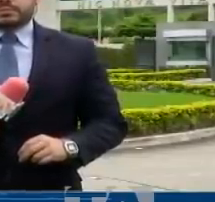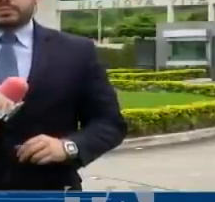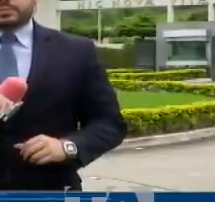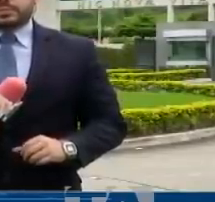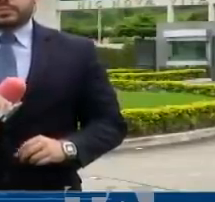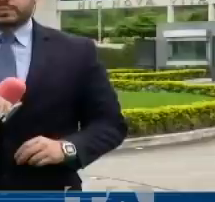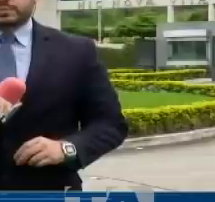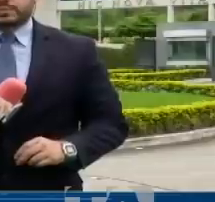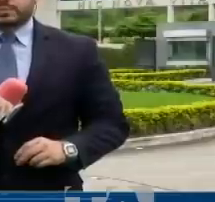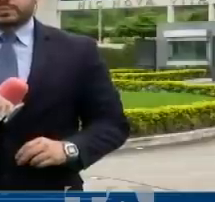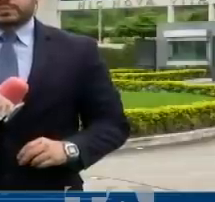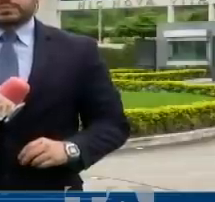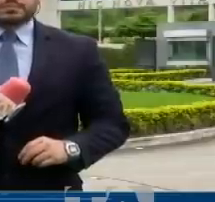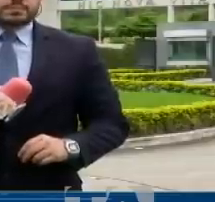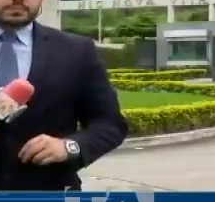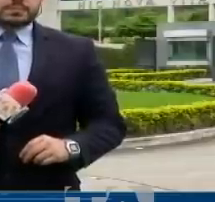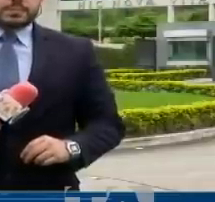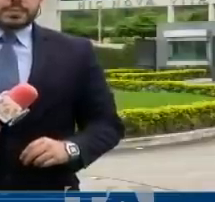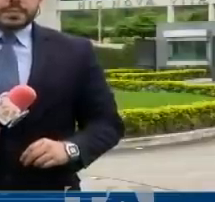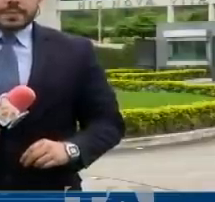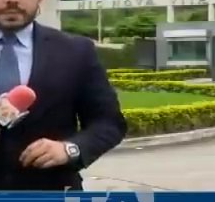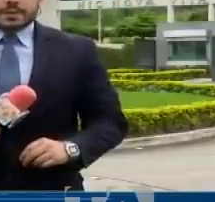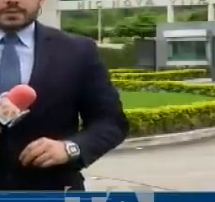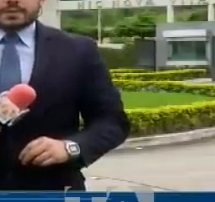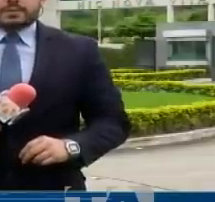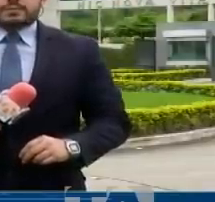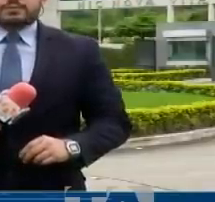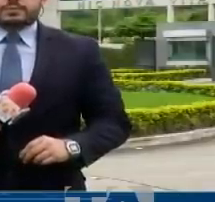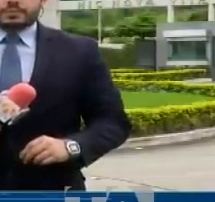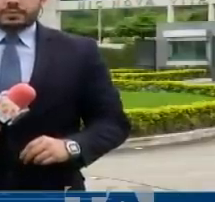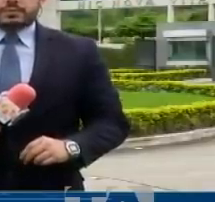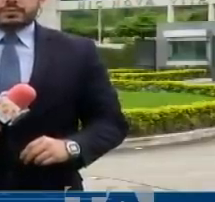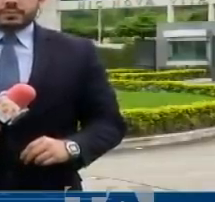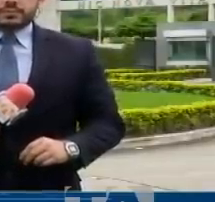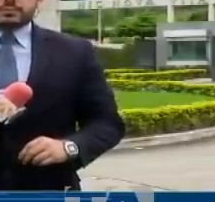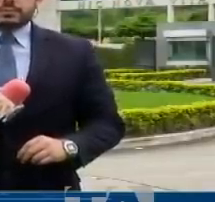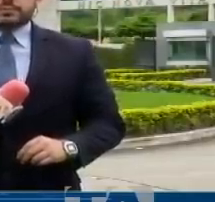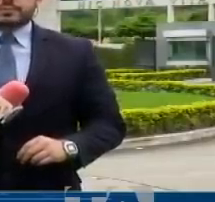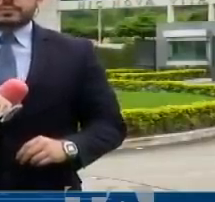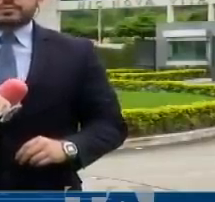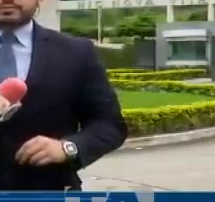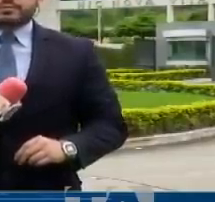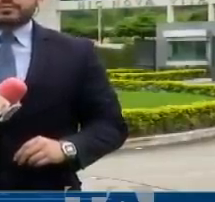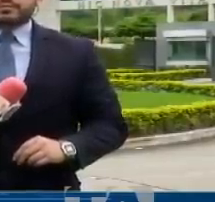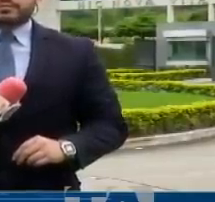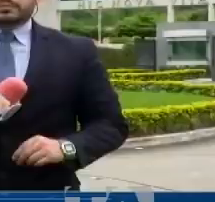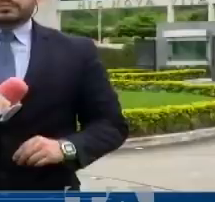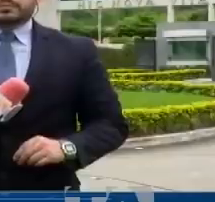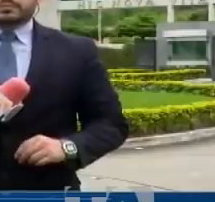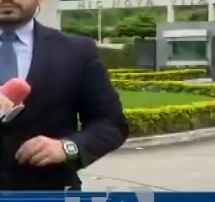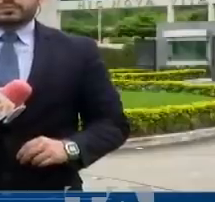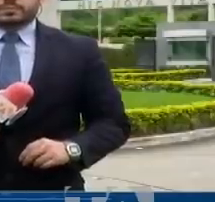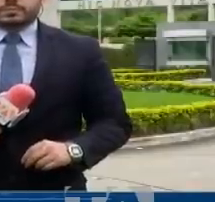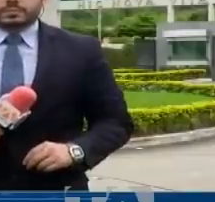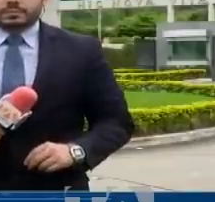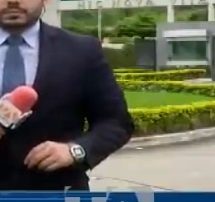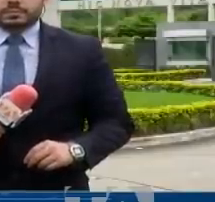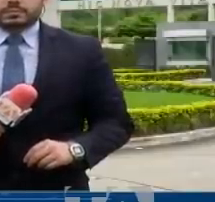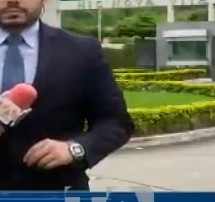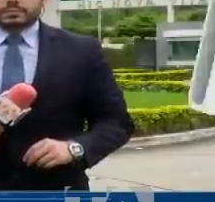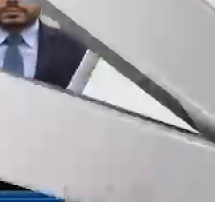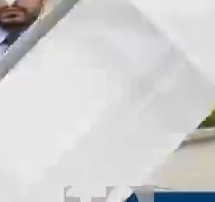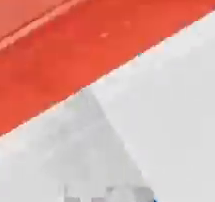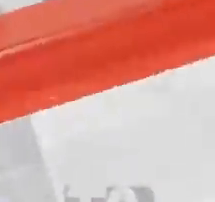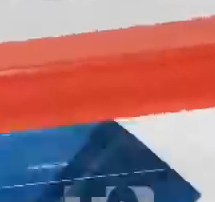esta noticia y a esta hora nos contactamos con Carlos Acoto, quien nos amplía la información. Hola, Carlos, buenas tardes. Tú continúas adelante.